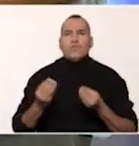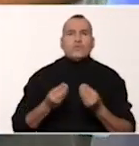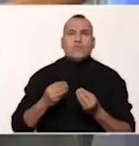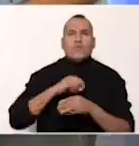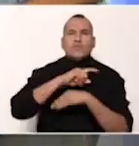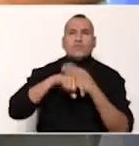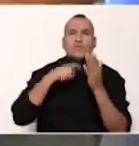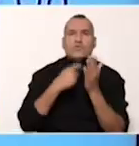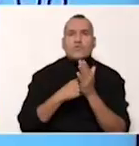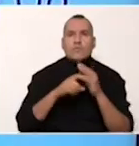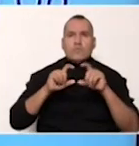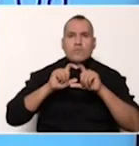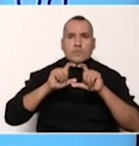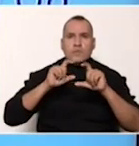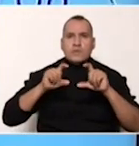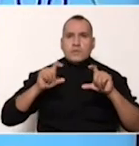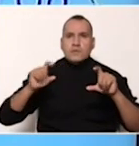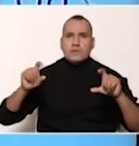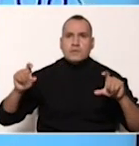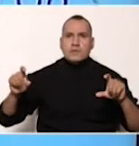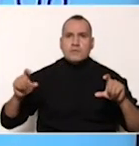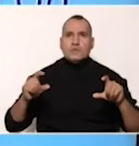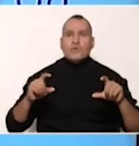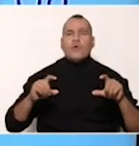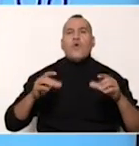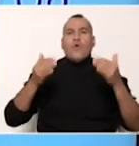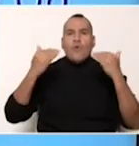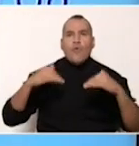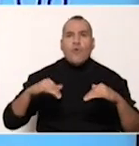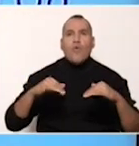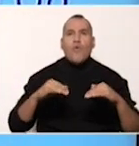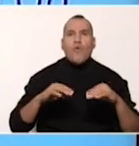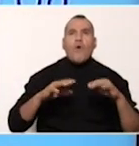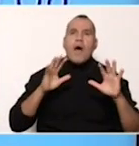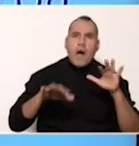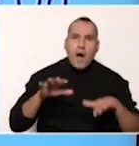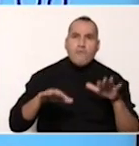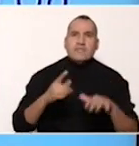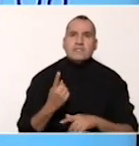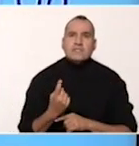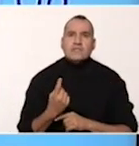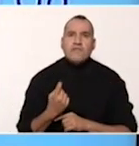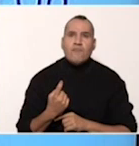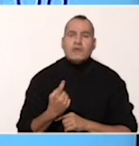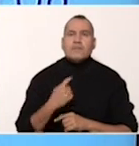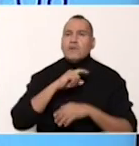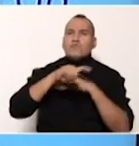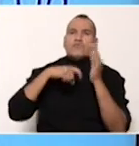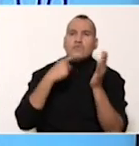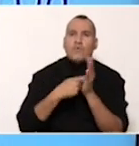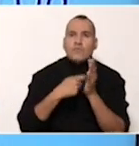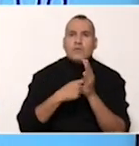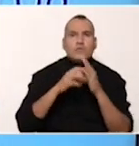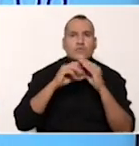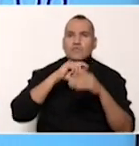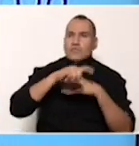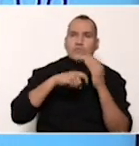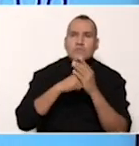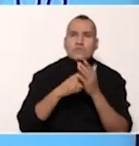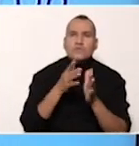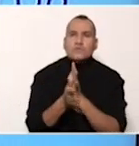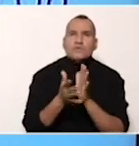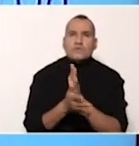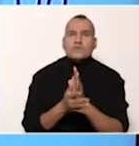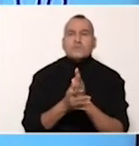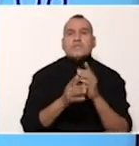completo o incompleto. Aquel polinomio completo es el que tiene todos sus términos, ¿verdad? Desde el